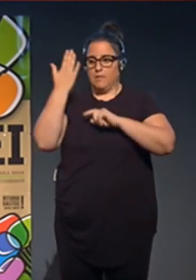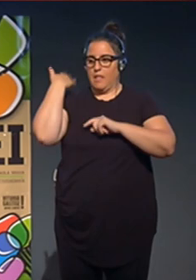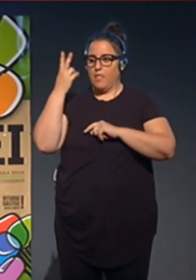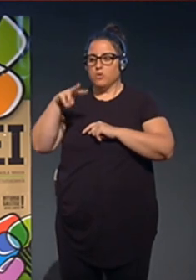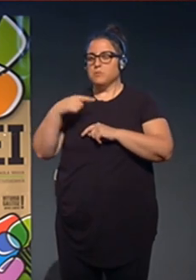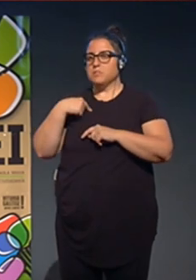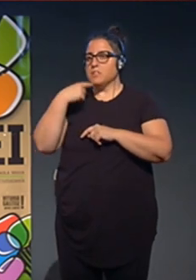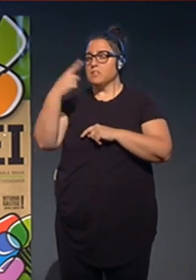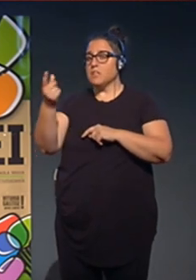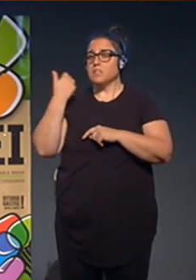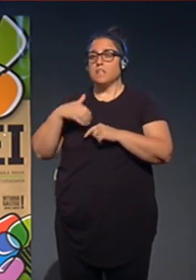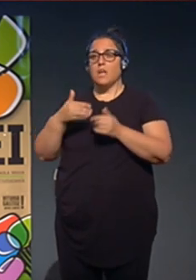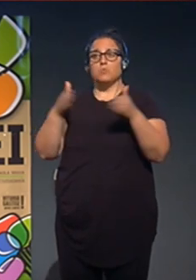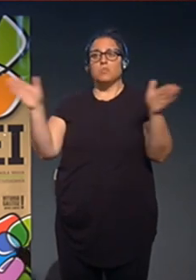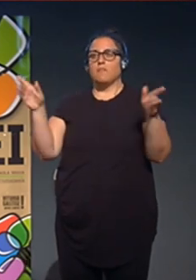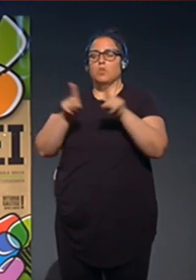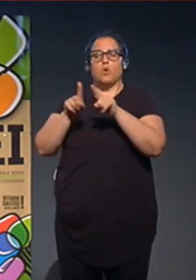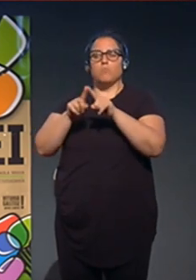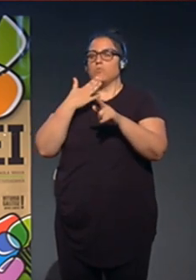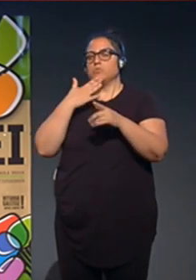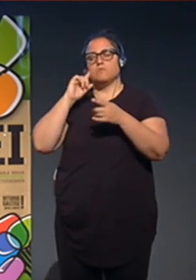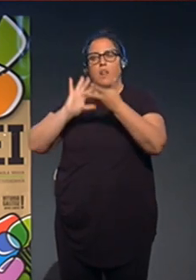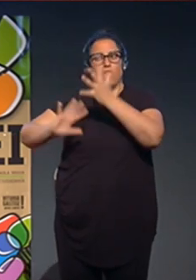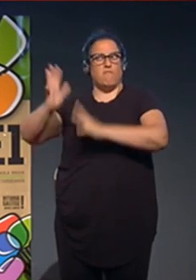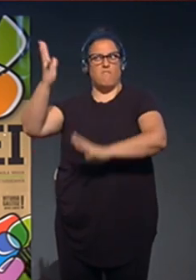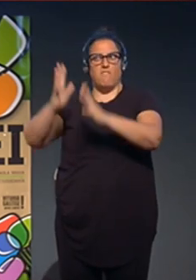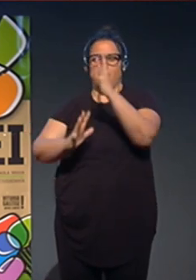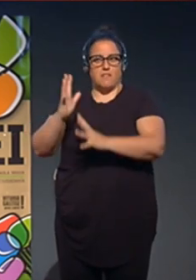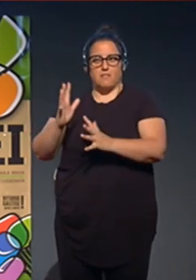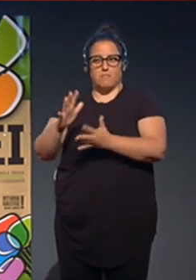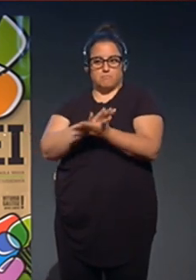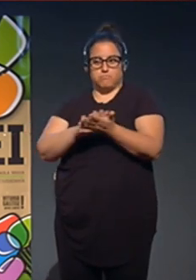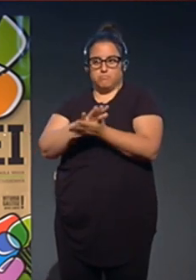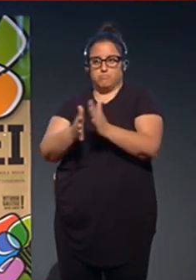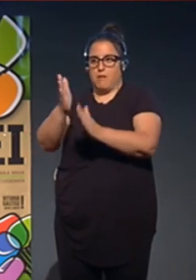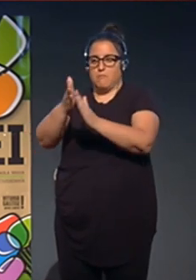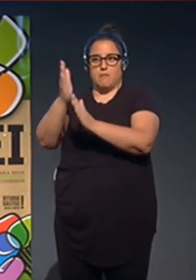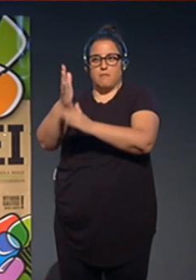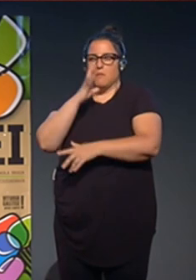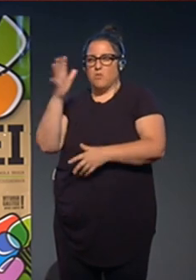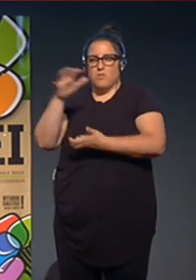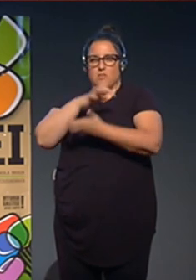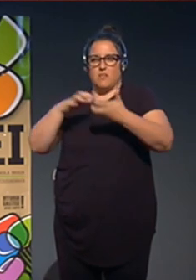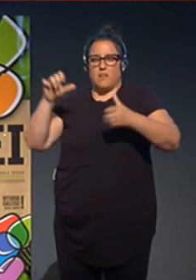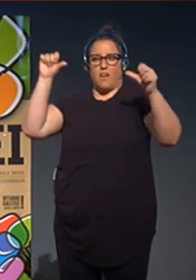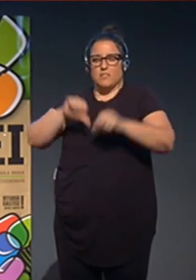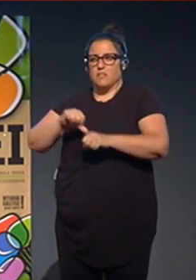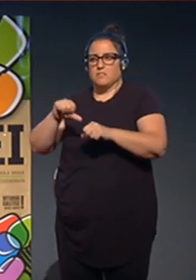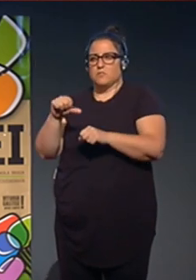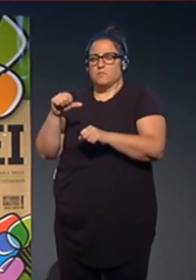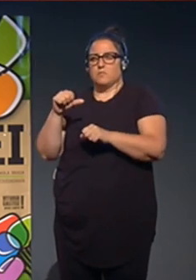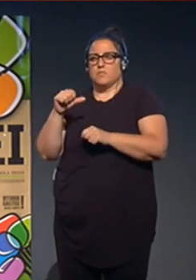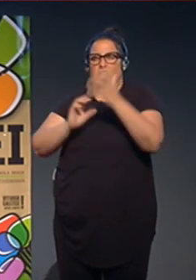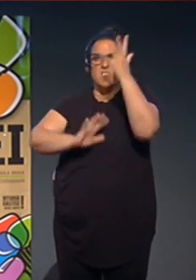abierto Las puertas del infierno mirando los catástrofes en